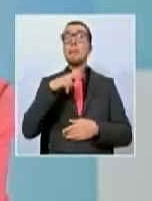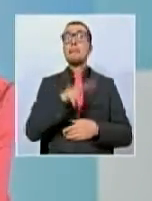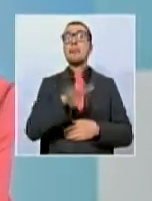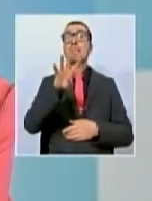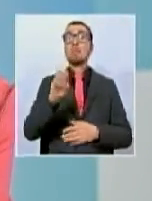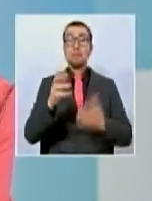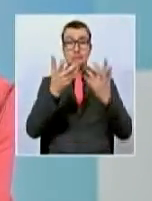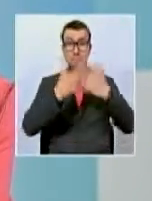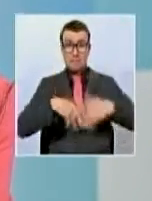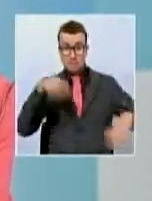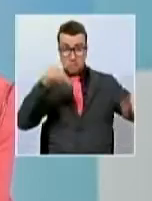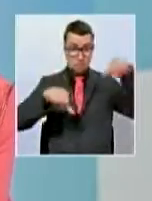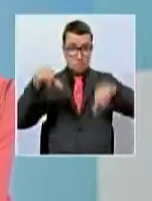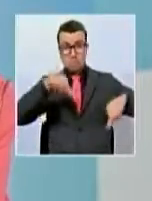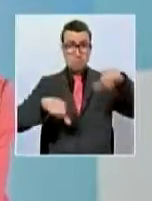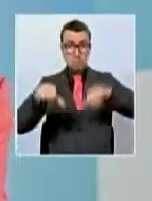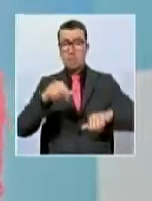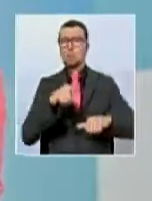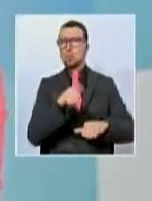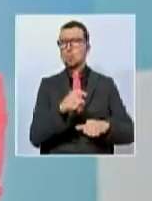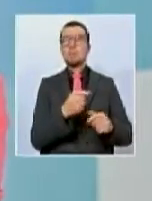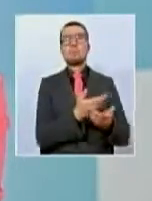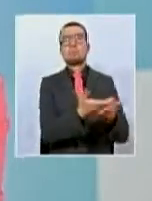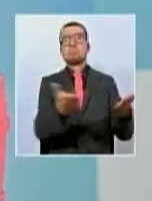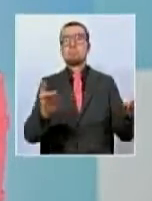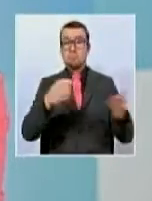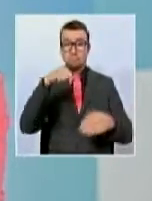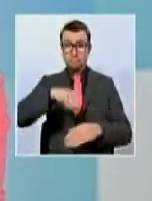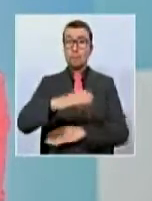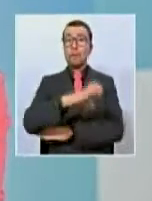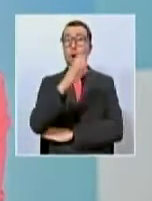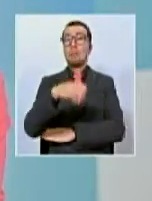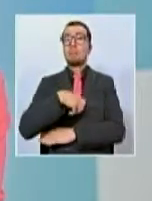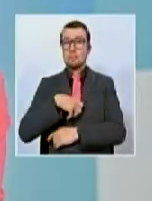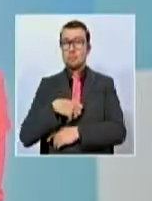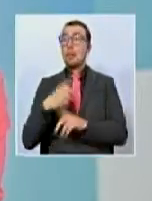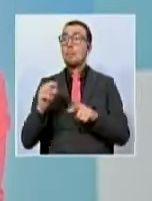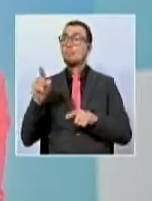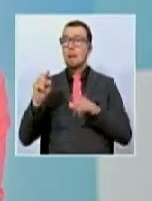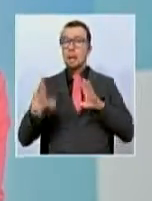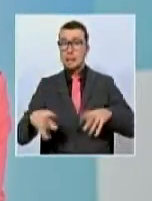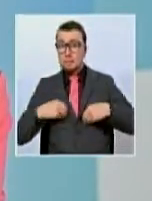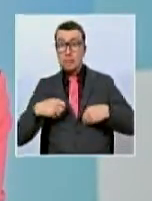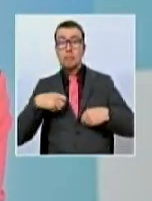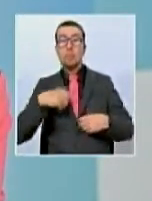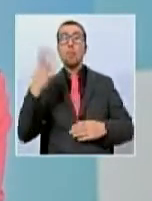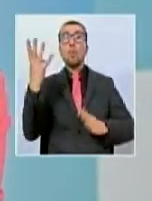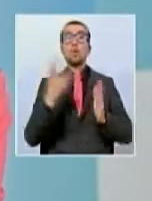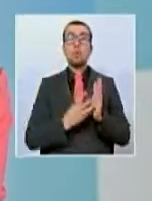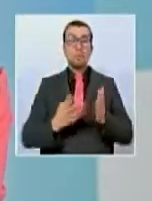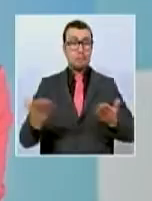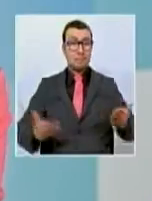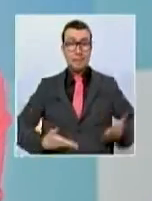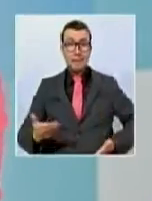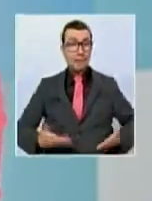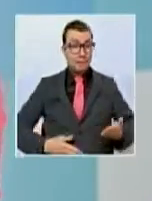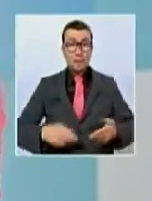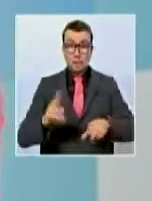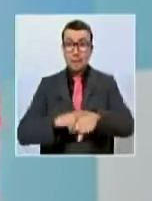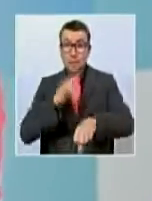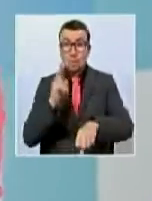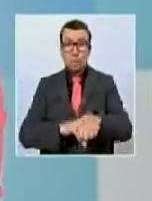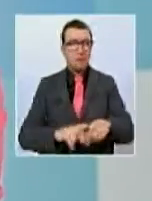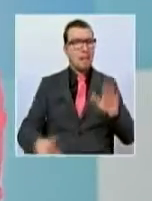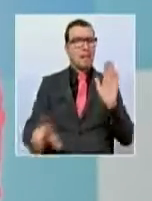nacionales certificados con buenas prácticas de manufactura, acepte que tenemos más de 4.000 tiendas naturistas legales y mucho más de